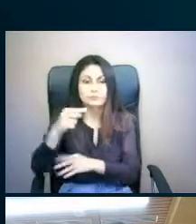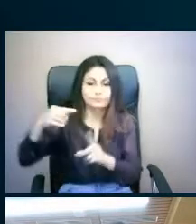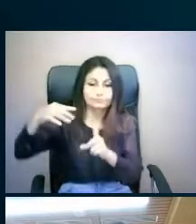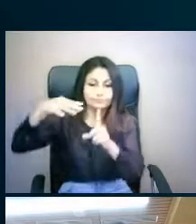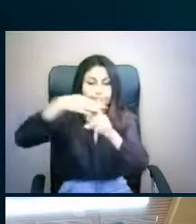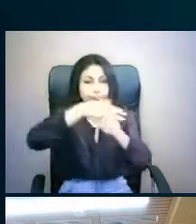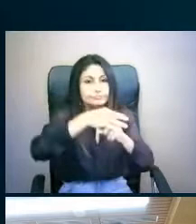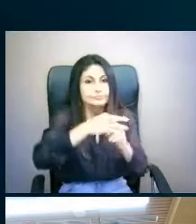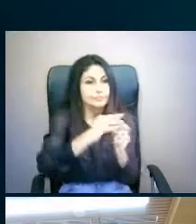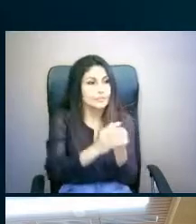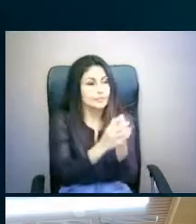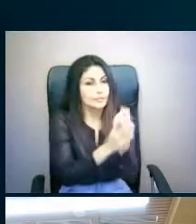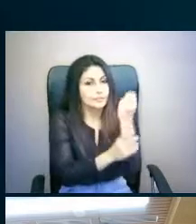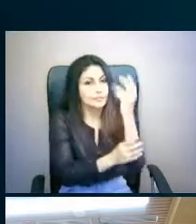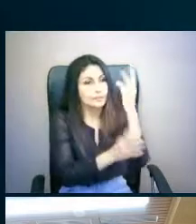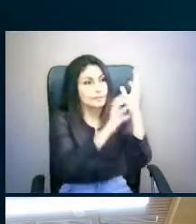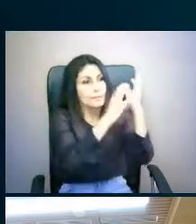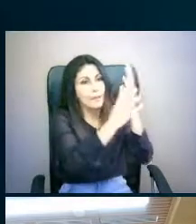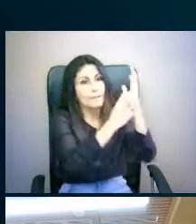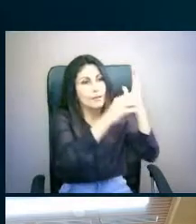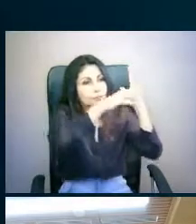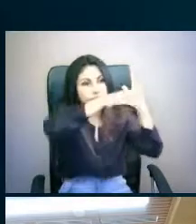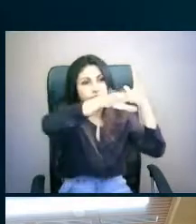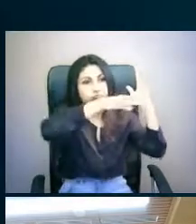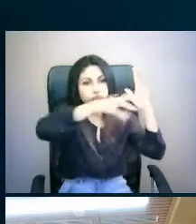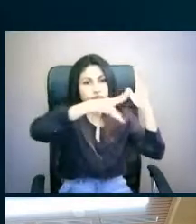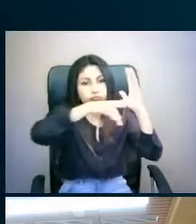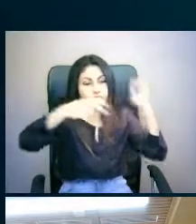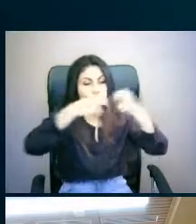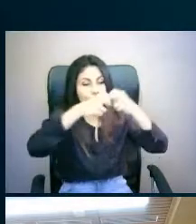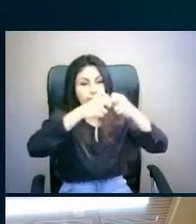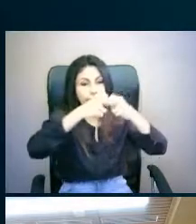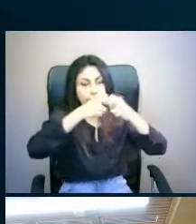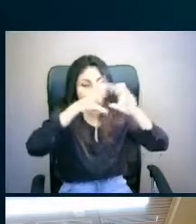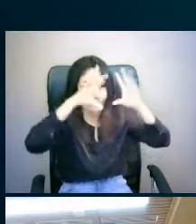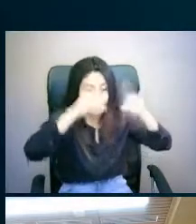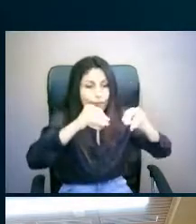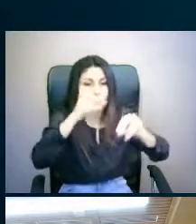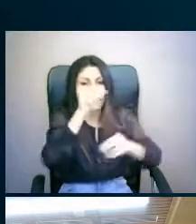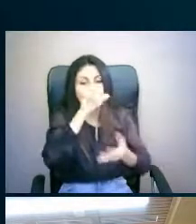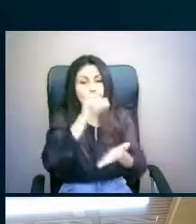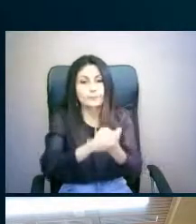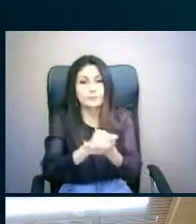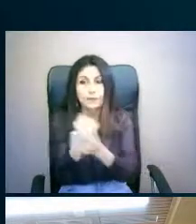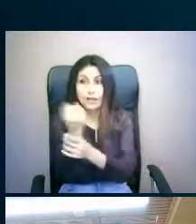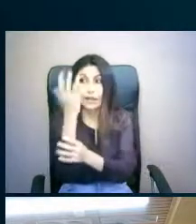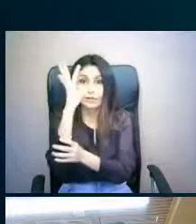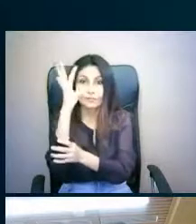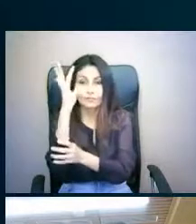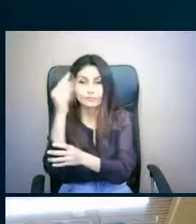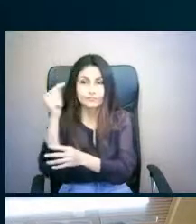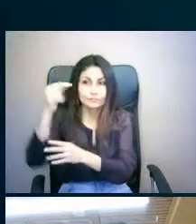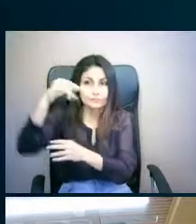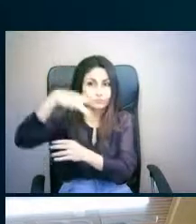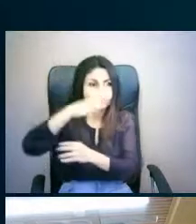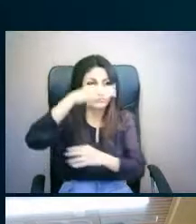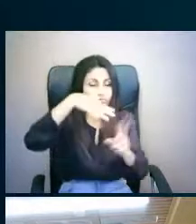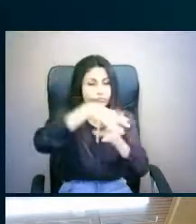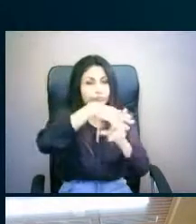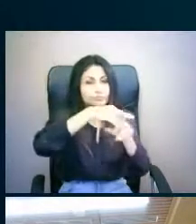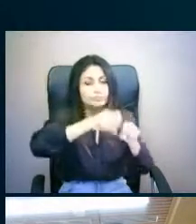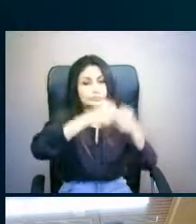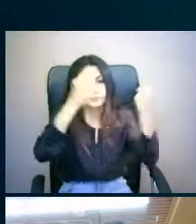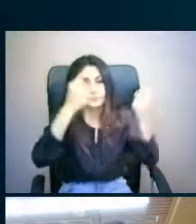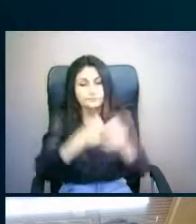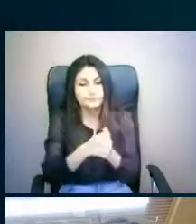se dio en un banco de fusible. Si me coloco en la parte de acá, también me sale la información de la otra interrupción. Si